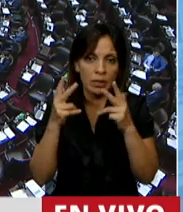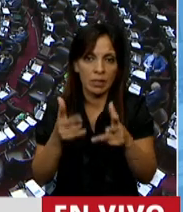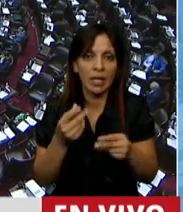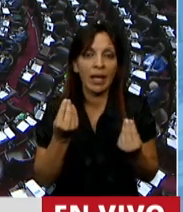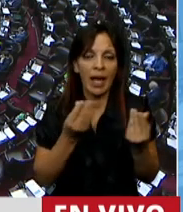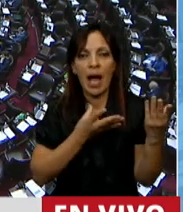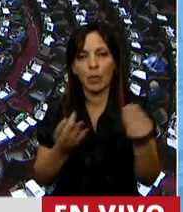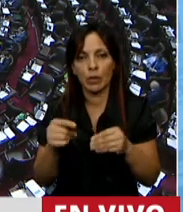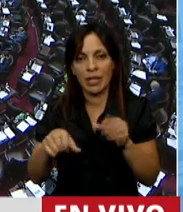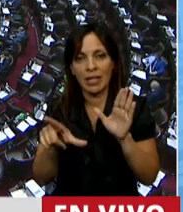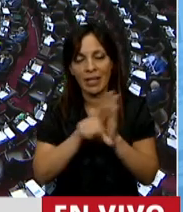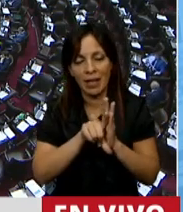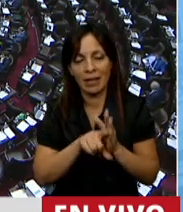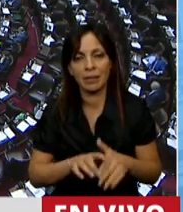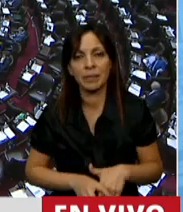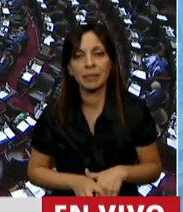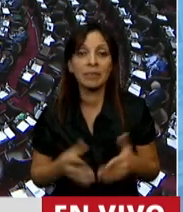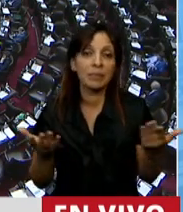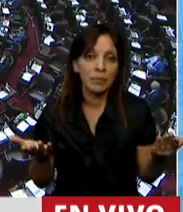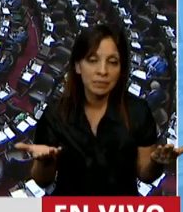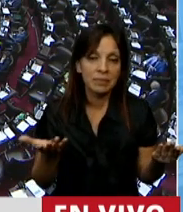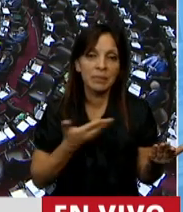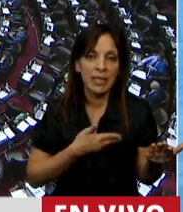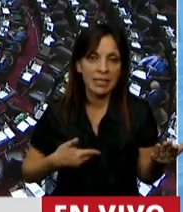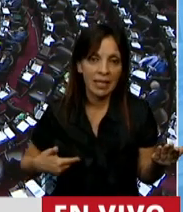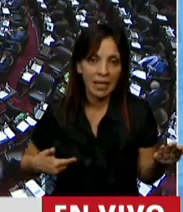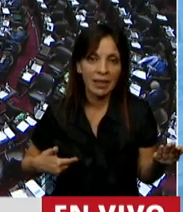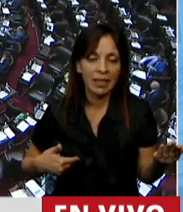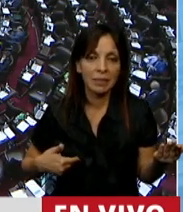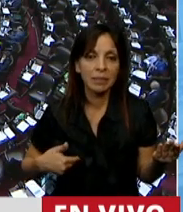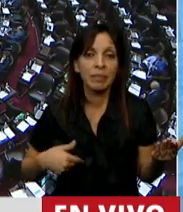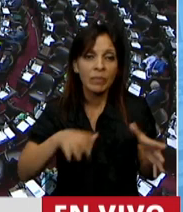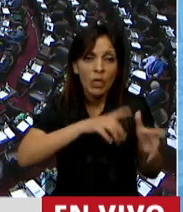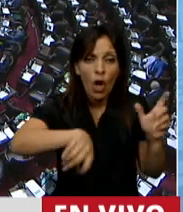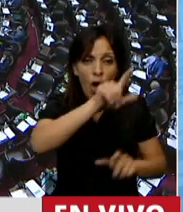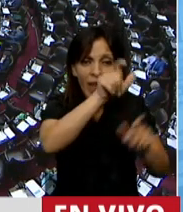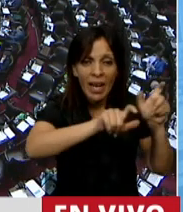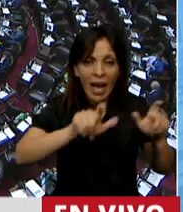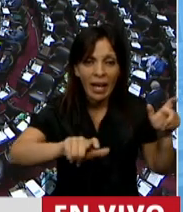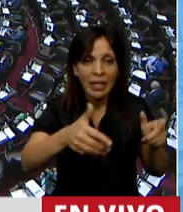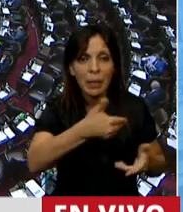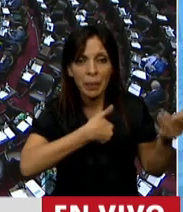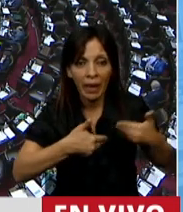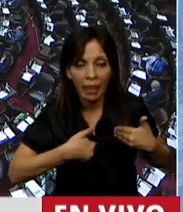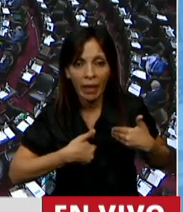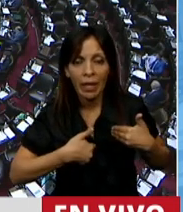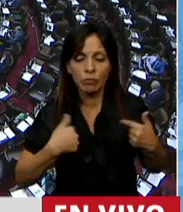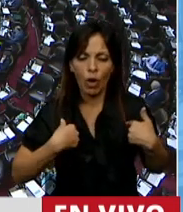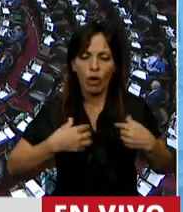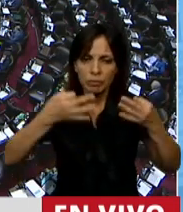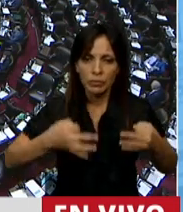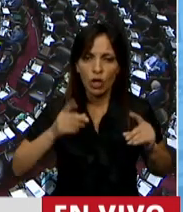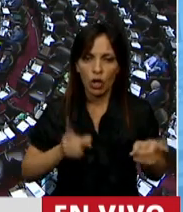apoyar esta ley. Así que, señor presidente, por mandato popular, por convicción,